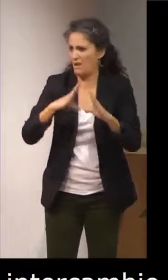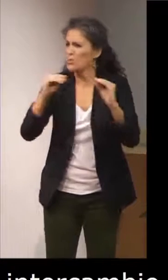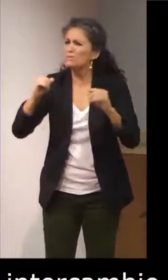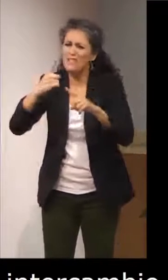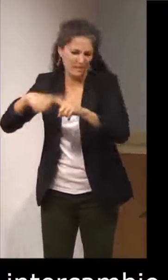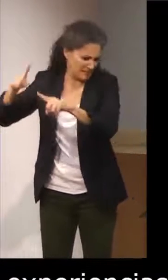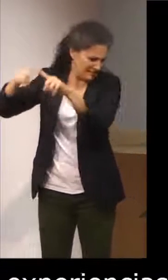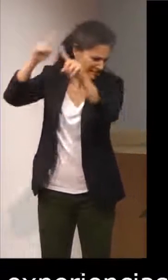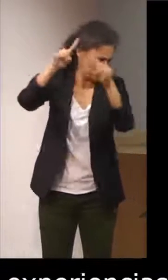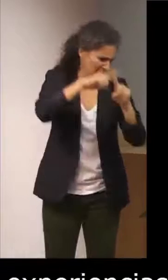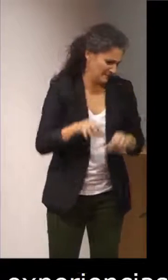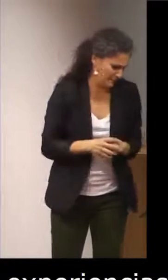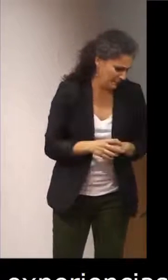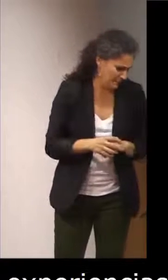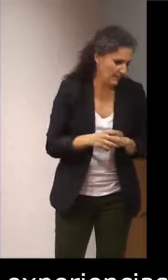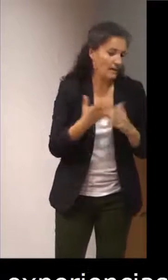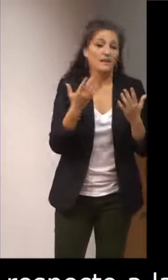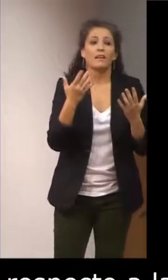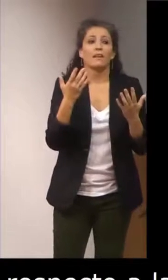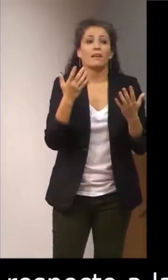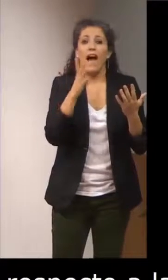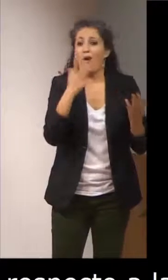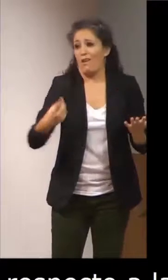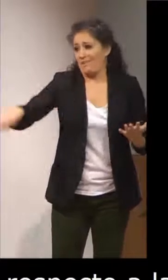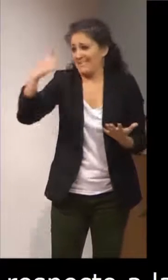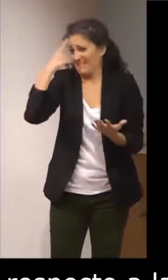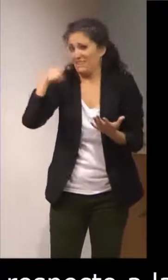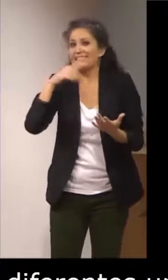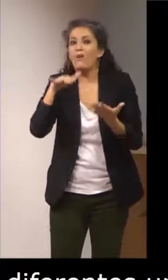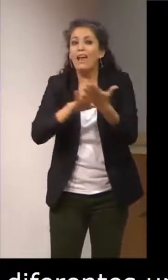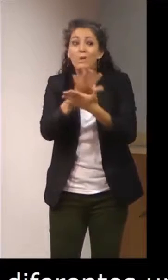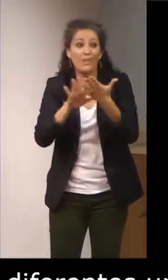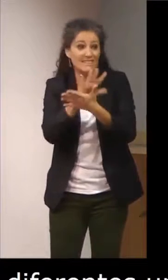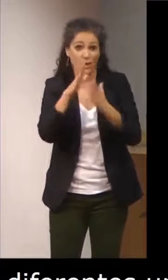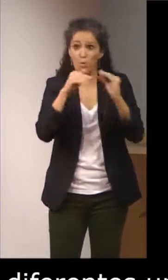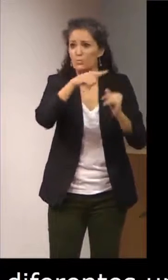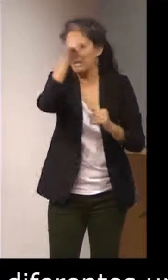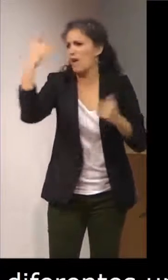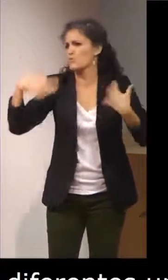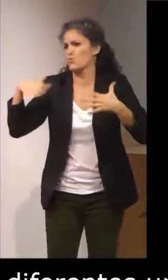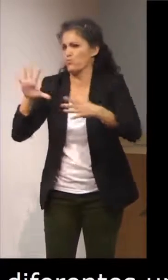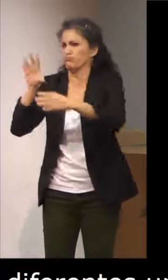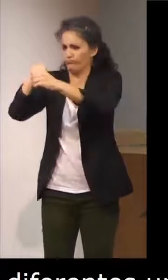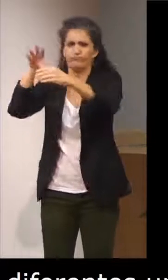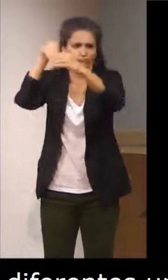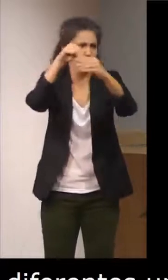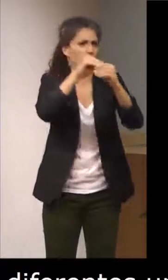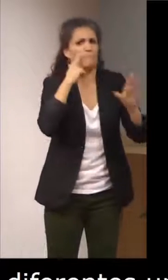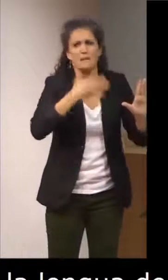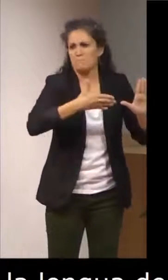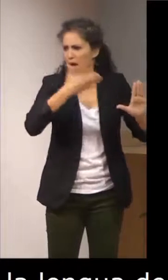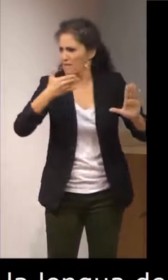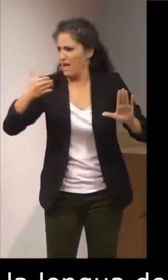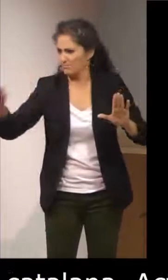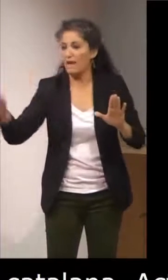universidades españolas, tanto la lengua de signos española como catalana. Actualmente, la lengua de signos tiene mucha